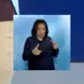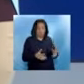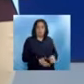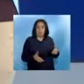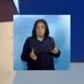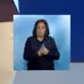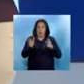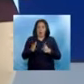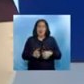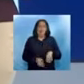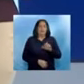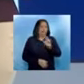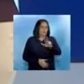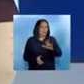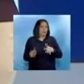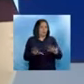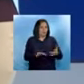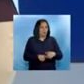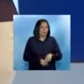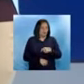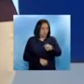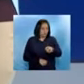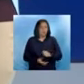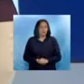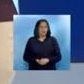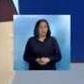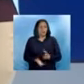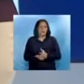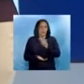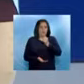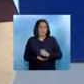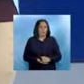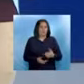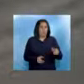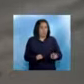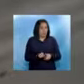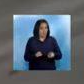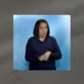y 26 heridos en Ica y en Cañete en las últimas horas.